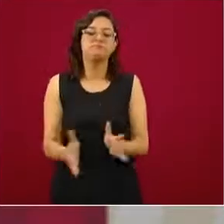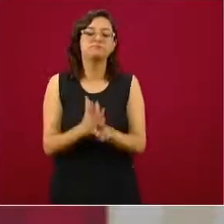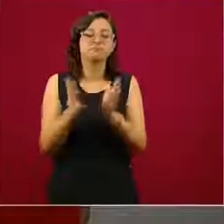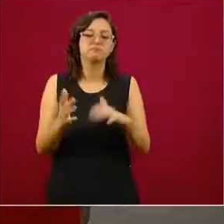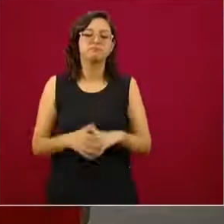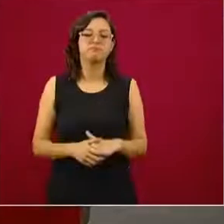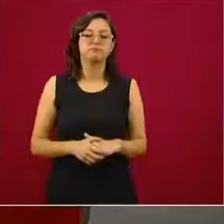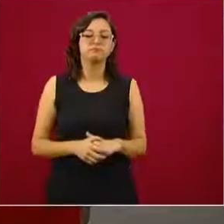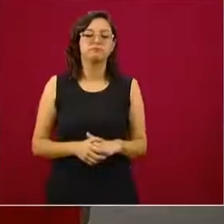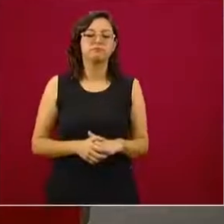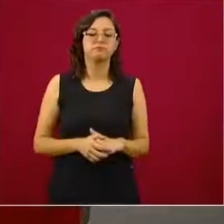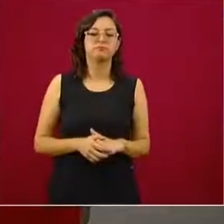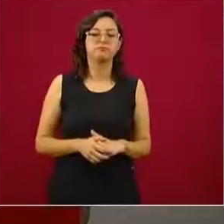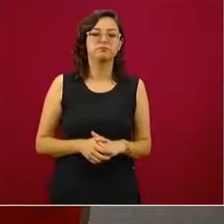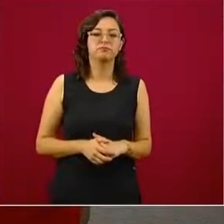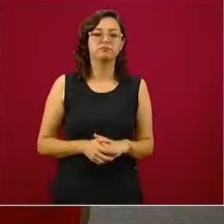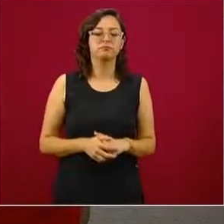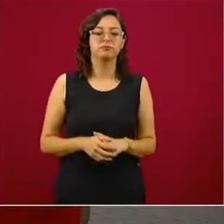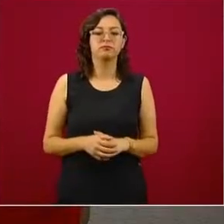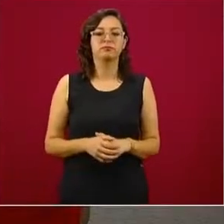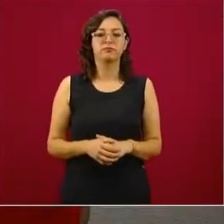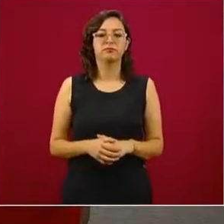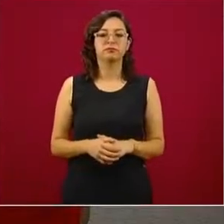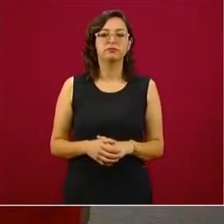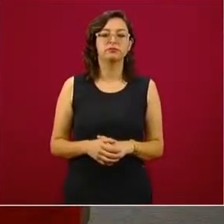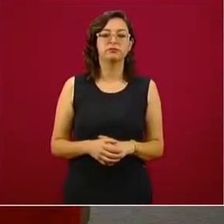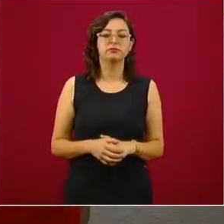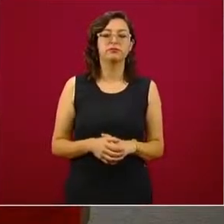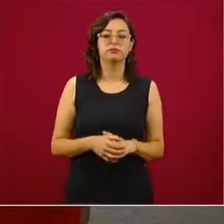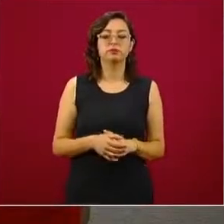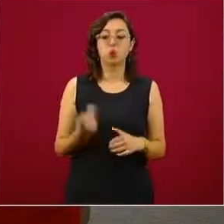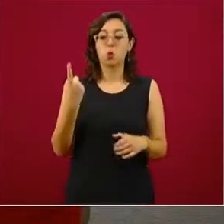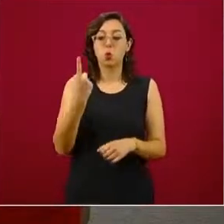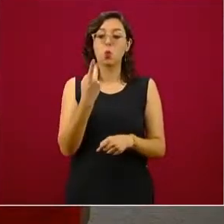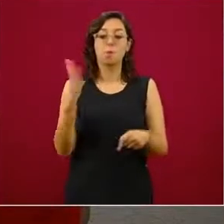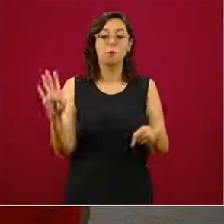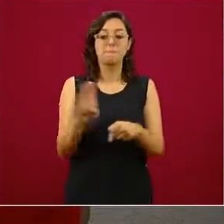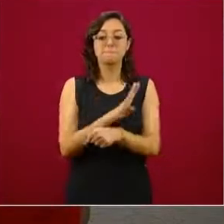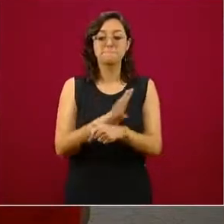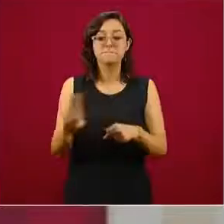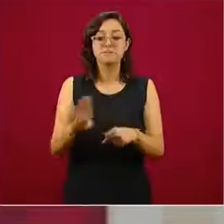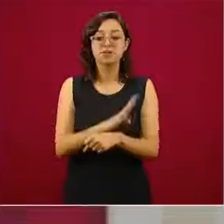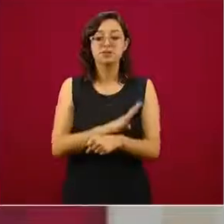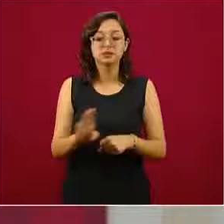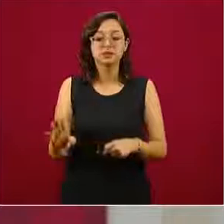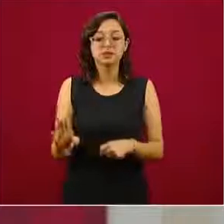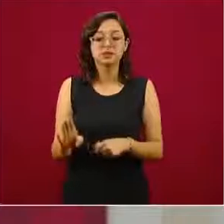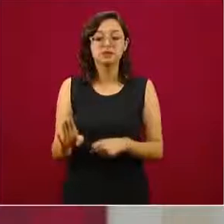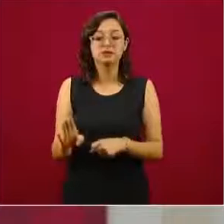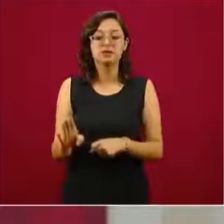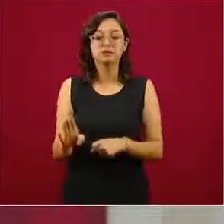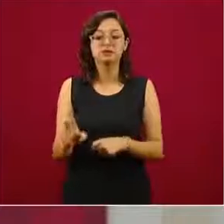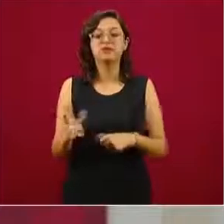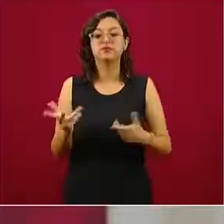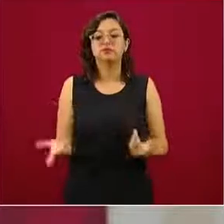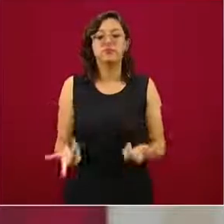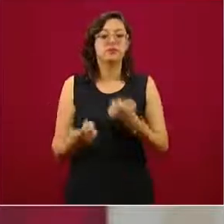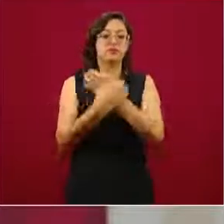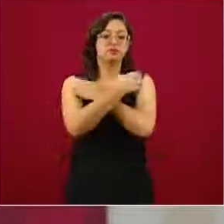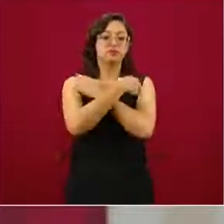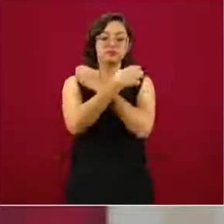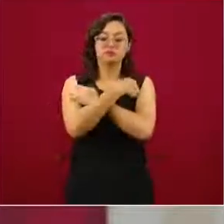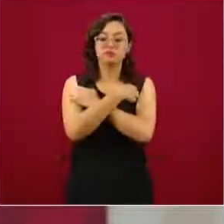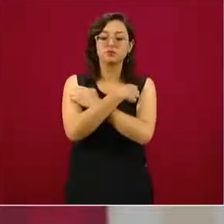y afortunadamente uno de los grandes, digamos, beneficios que hemos obtenido de esta educación a